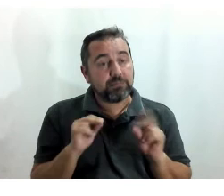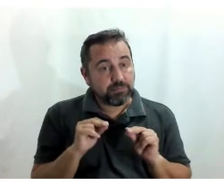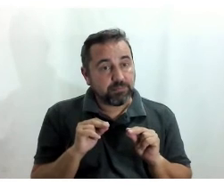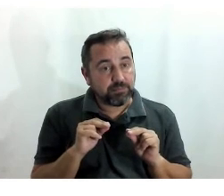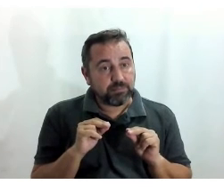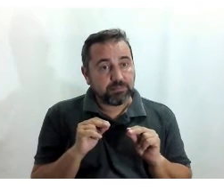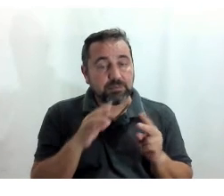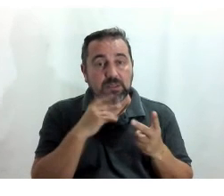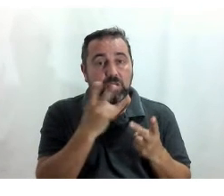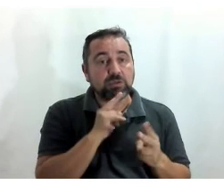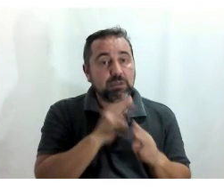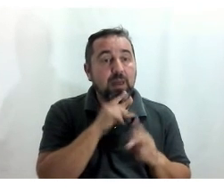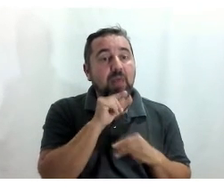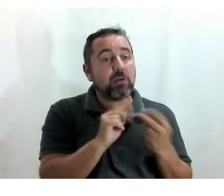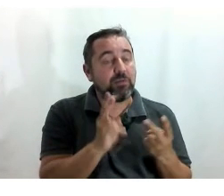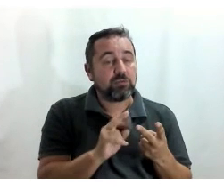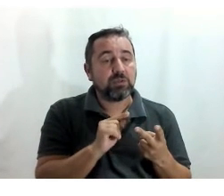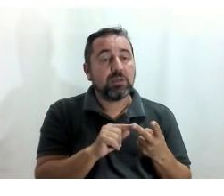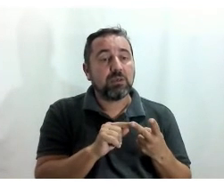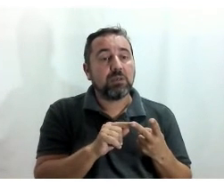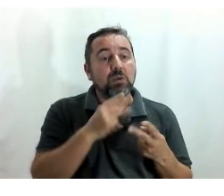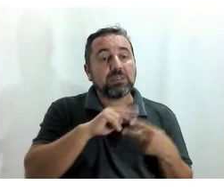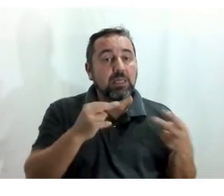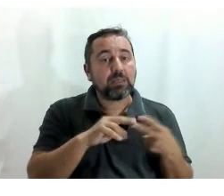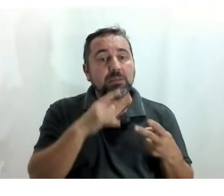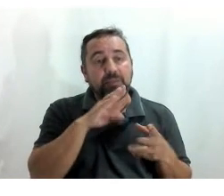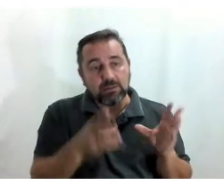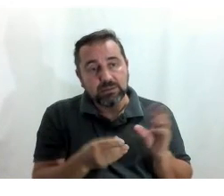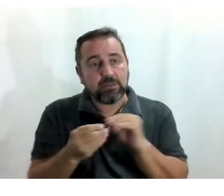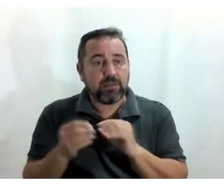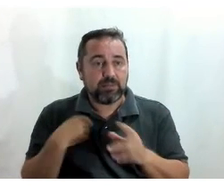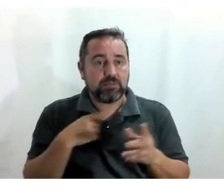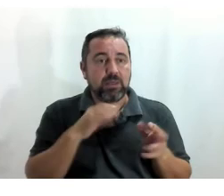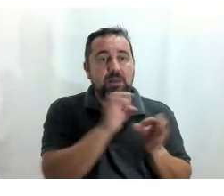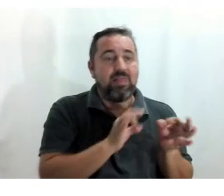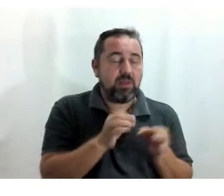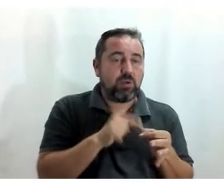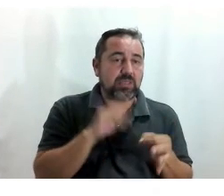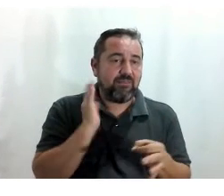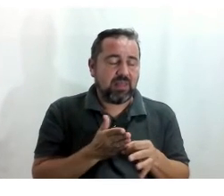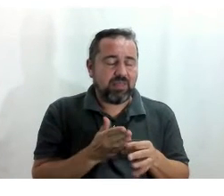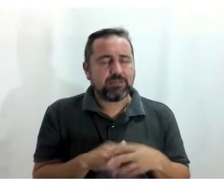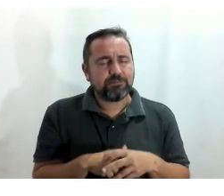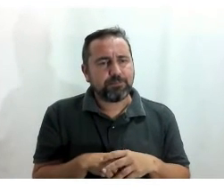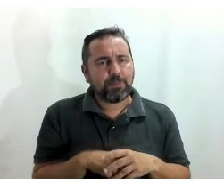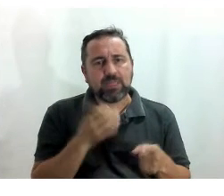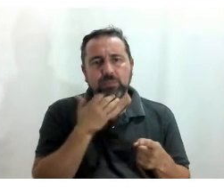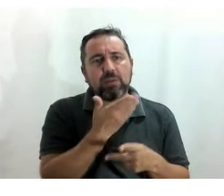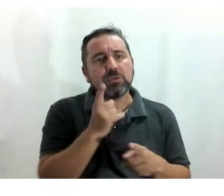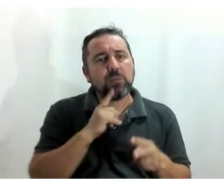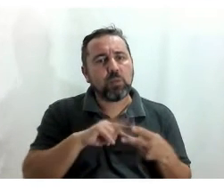dos adenovirus, el gen se va a reensamblar en las propias células transfectadas. Este, por ejemplo, es el caso de un